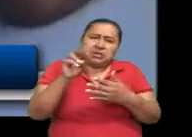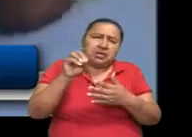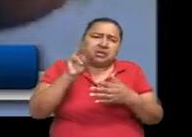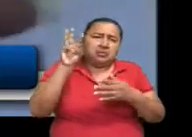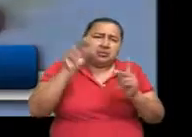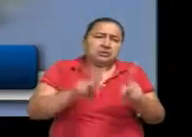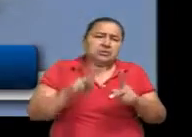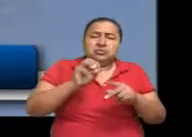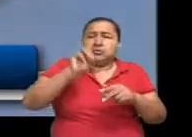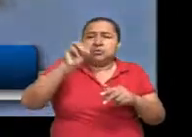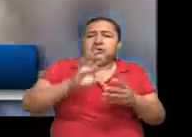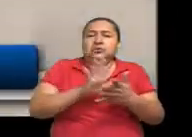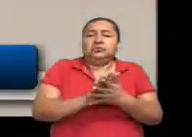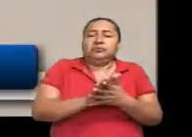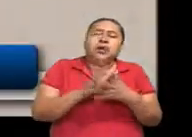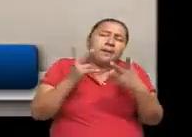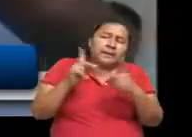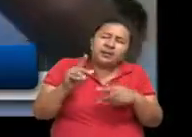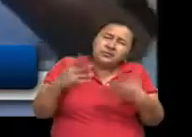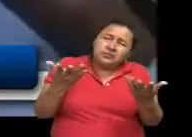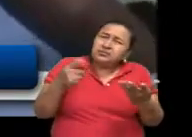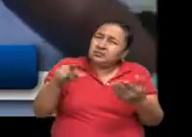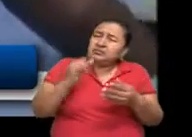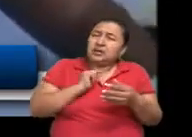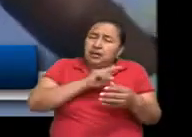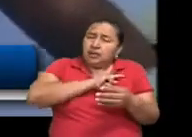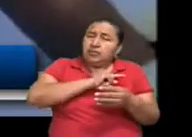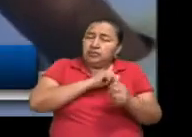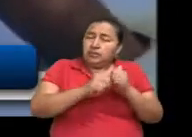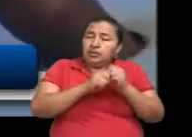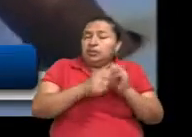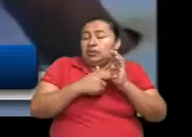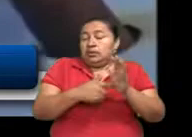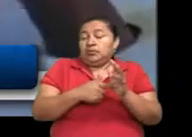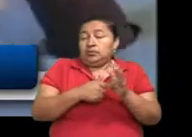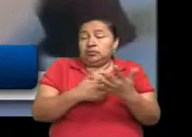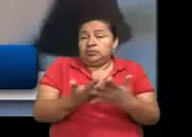se realizan. Pero suele pasar esto, doctora, lo que le decía, de que, por ejemplo,